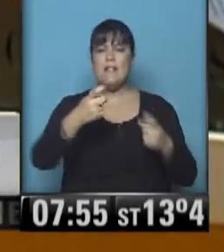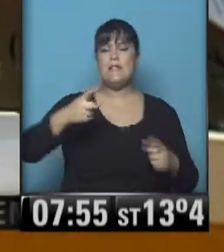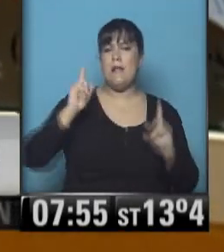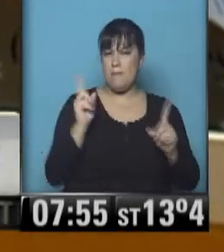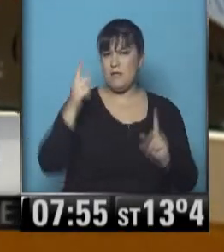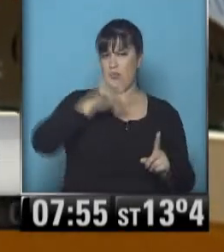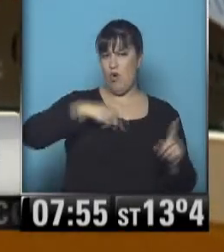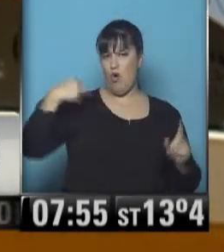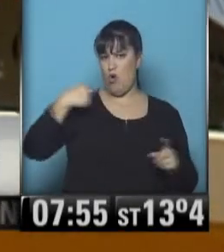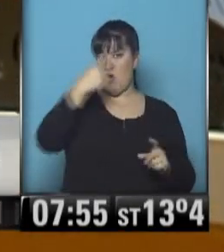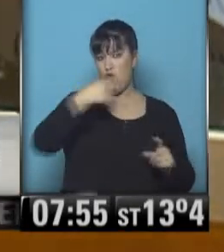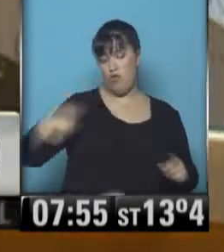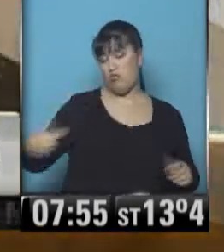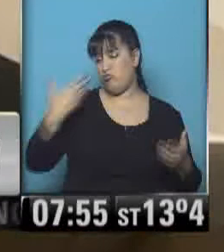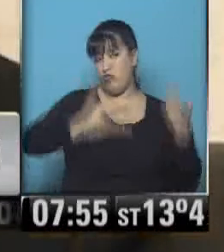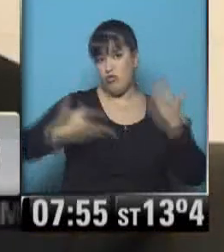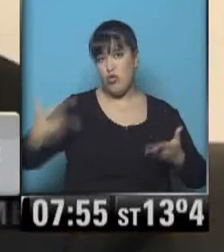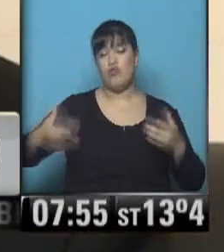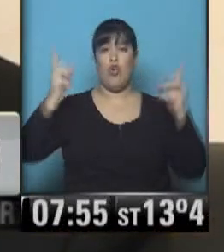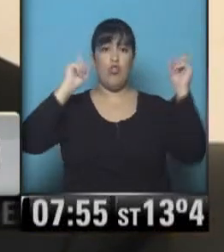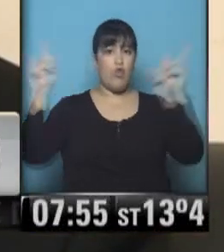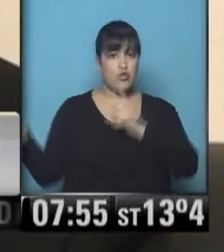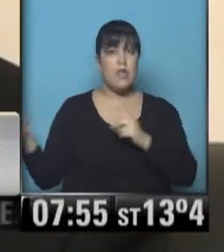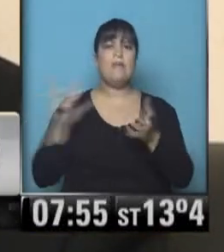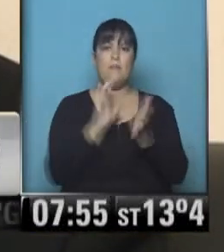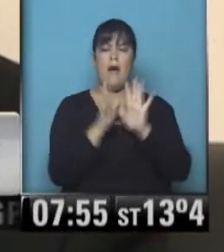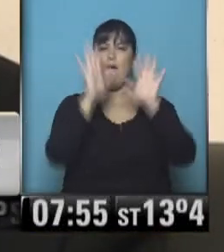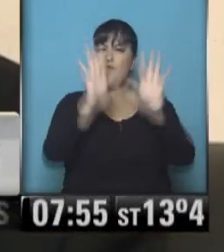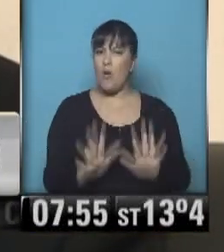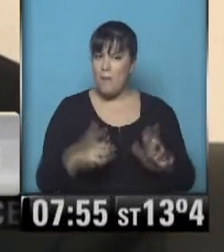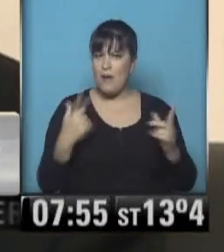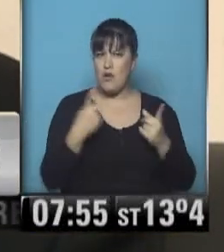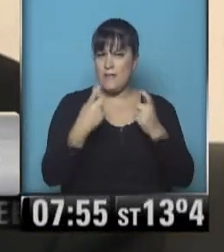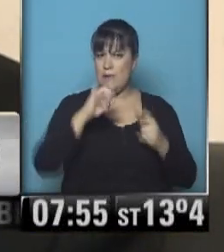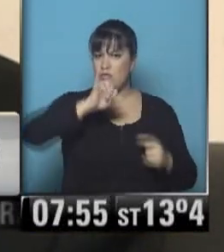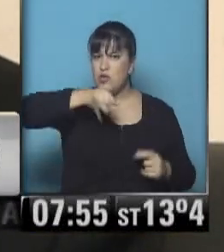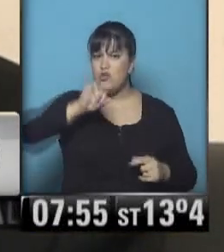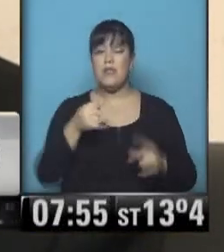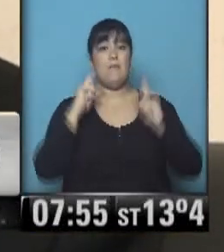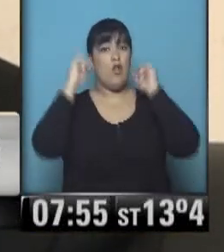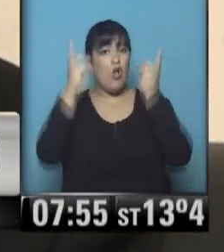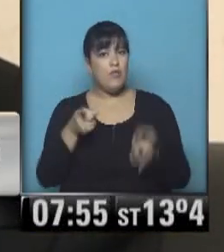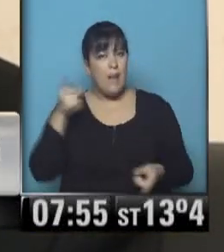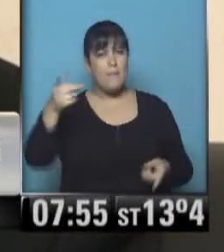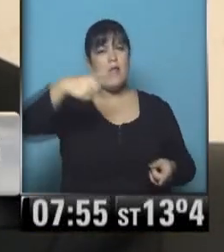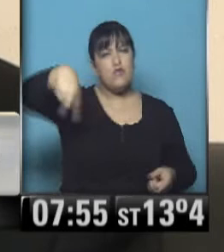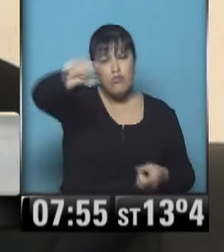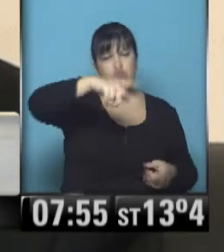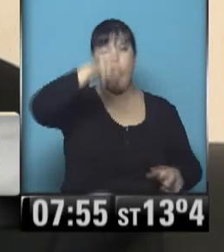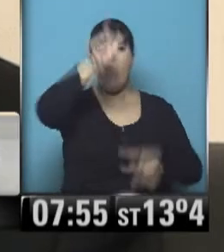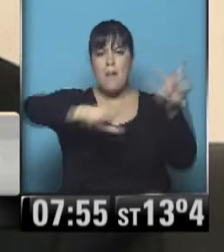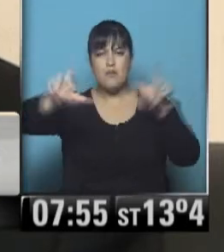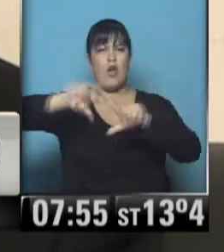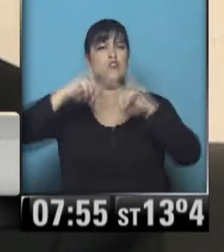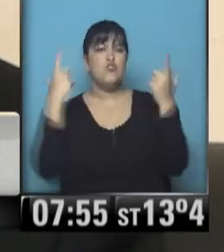mismos, los docentes, de formarnos y además de concientizar a toda la